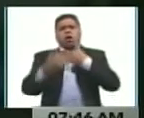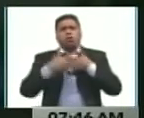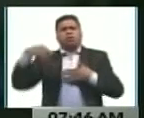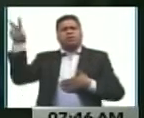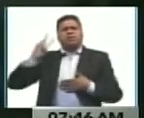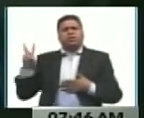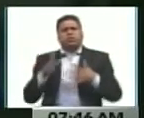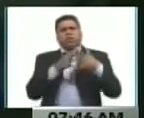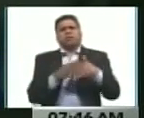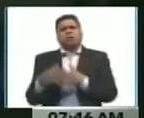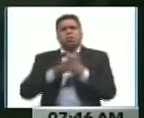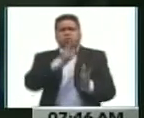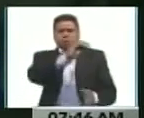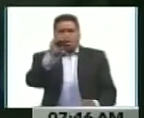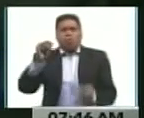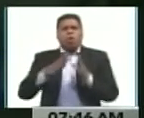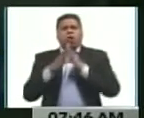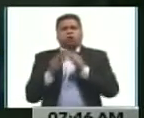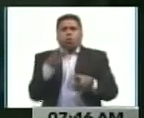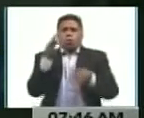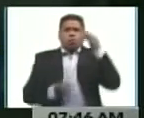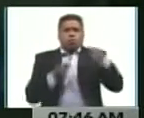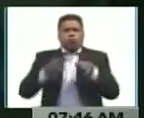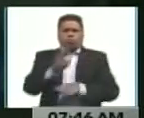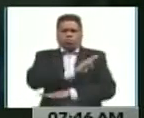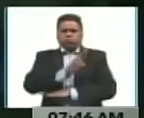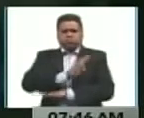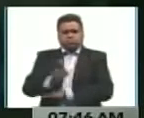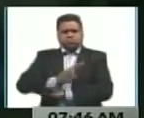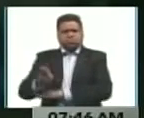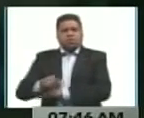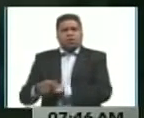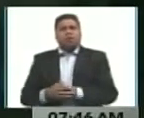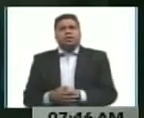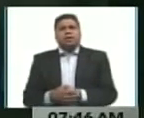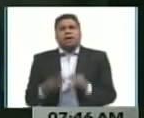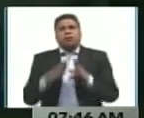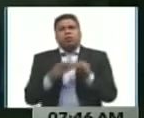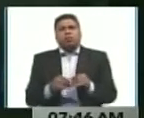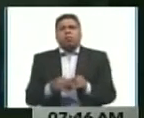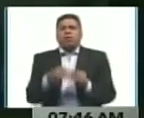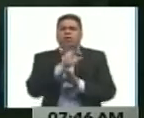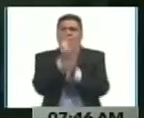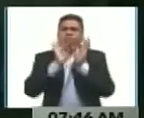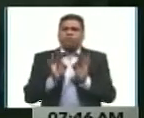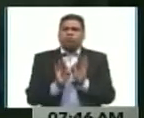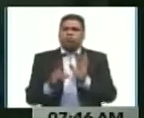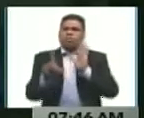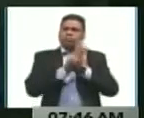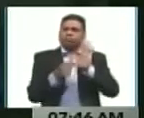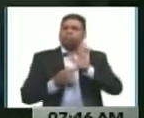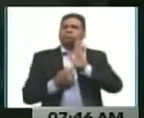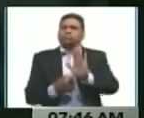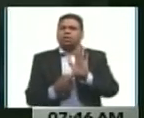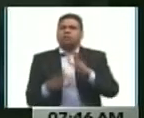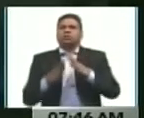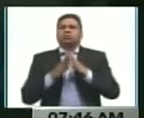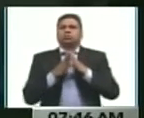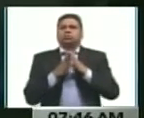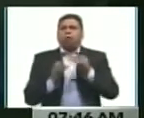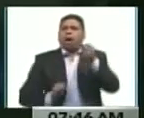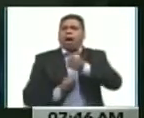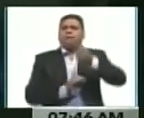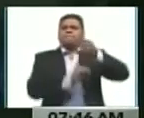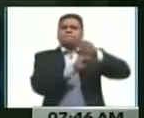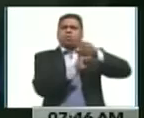internacional a sumarse a este justo reclamo y reiteramos nuevamente de manera resuelta y leal nuestro apoyo incondicional a